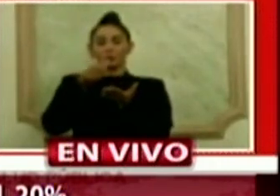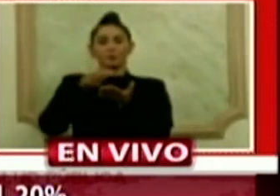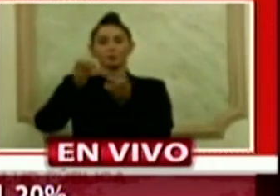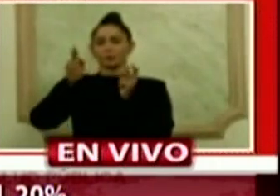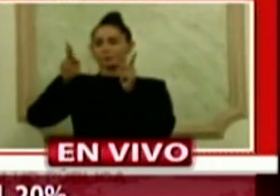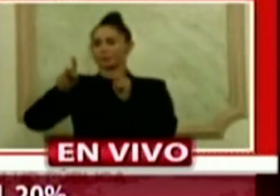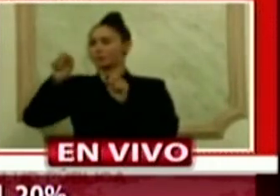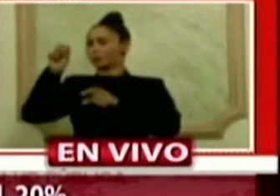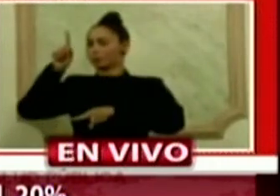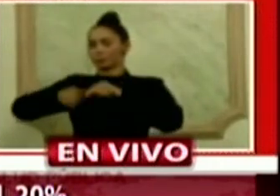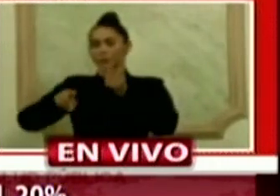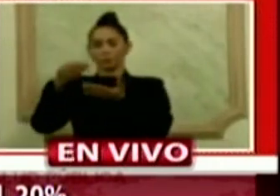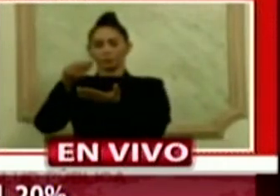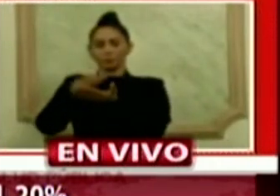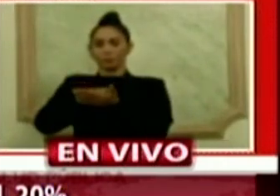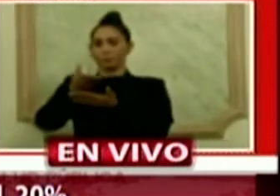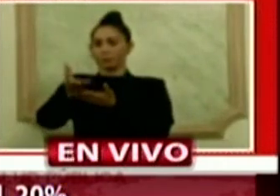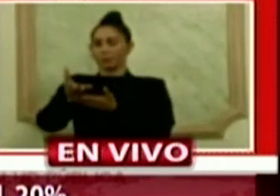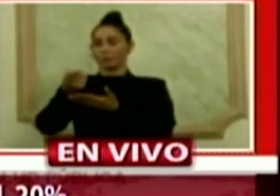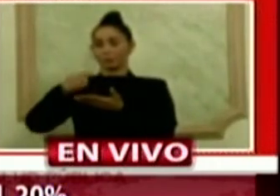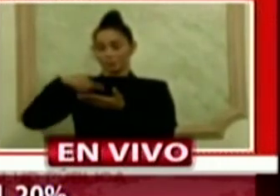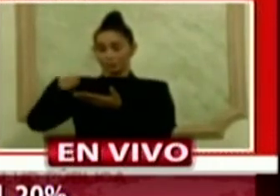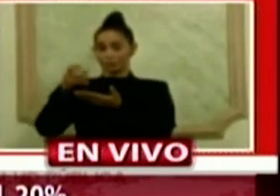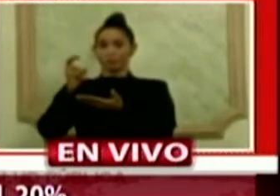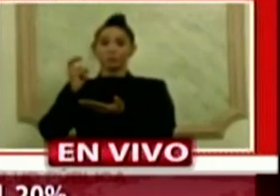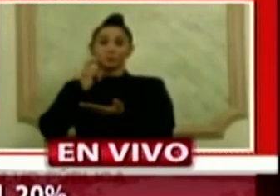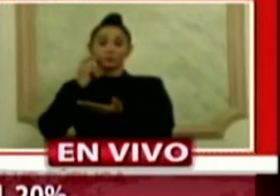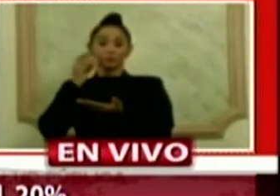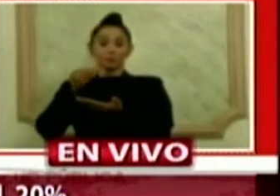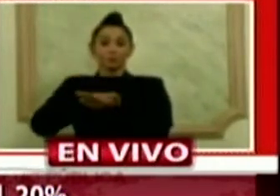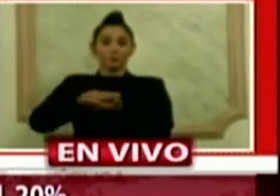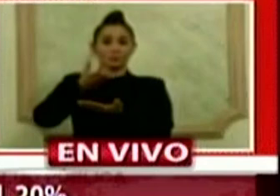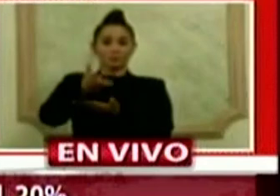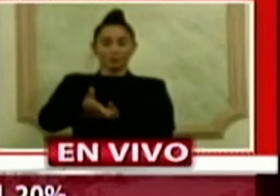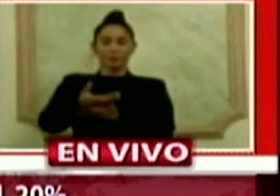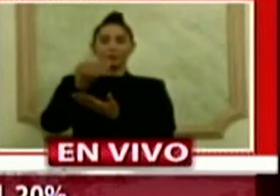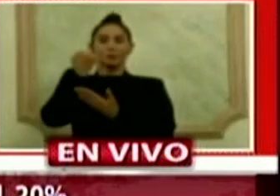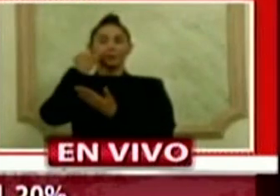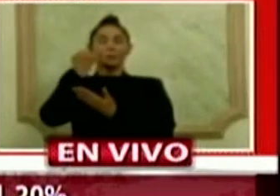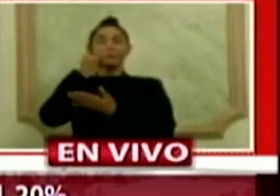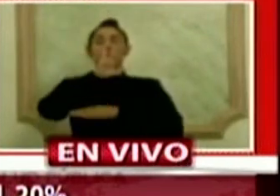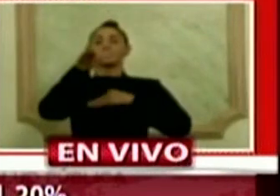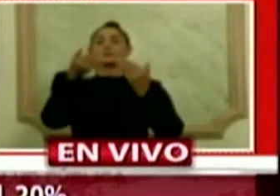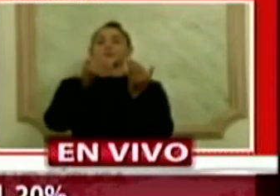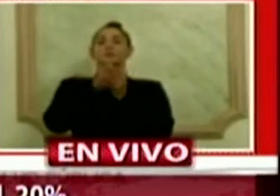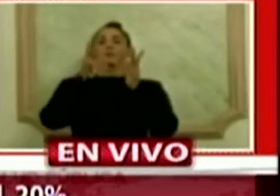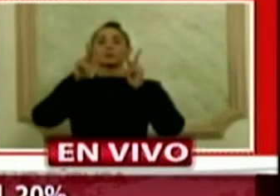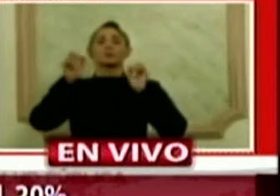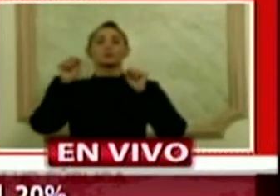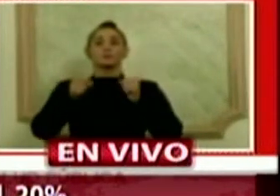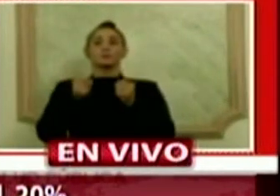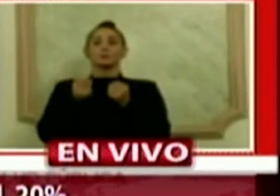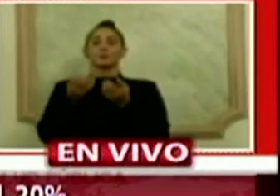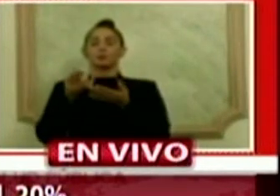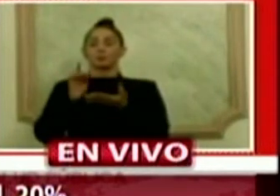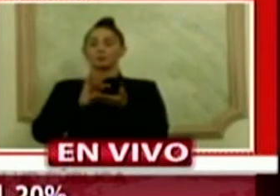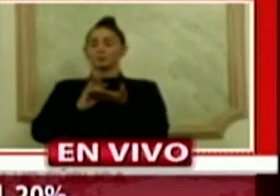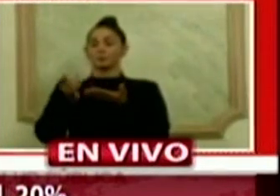Salud Pública a fin de garantizar lo que es la cobertura efectiva en el marco de la